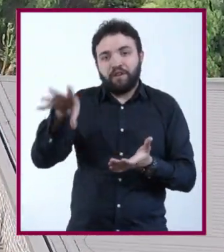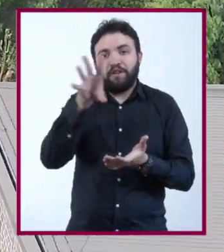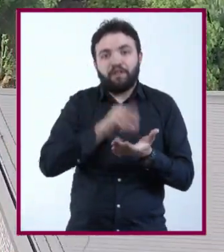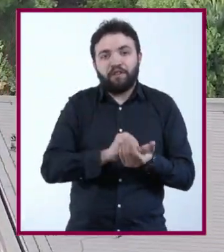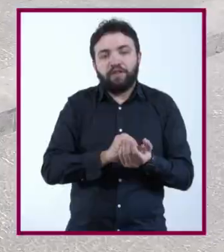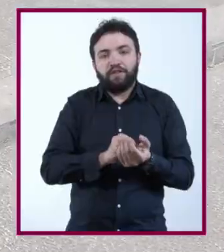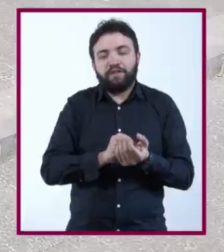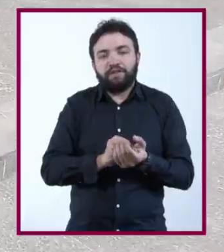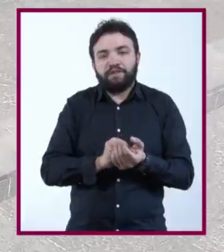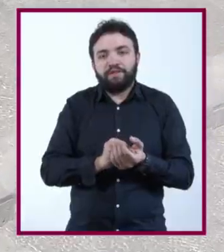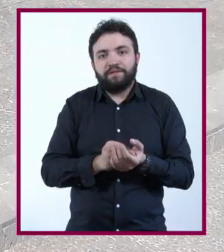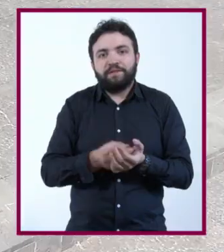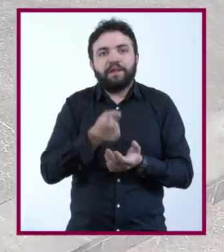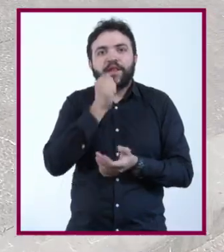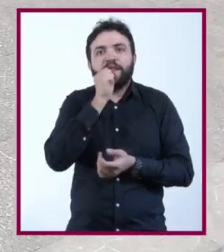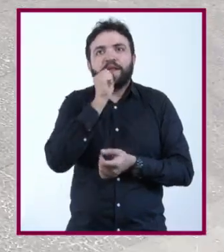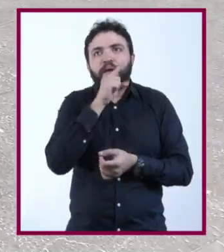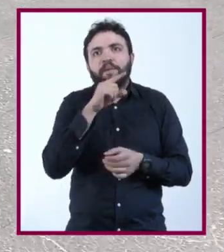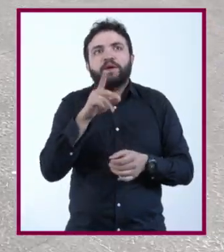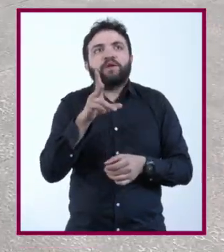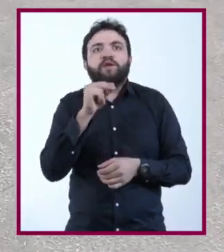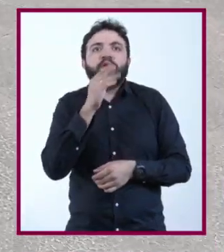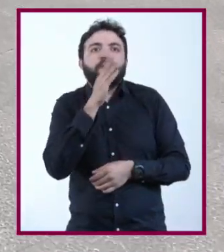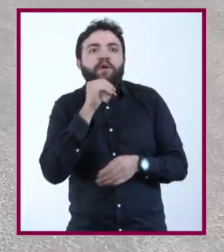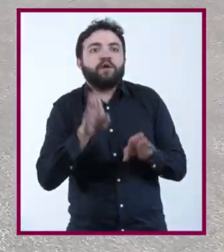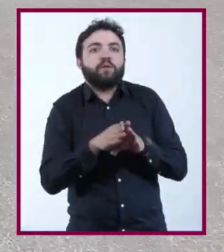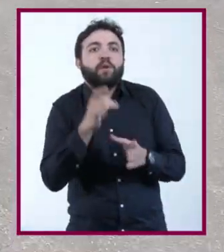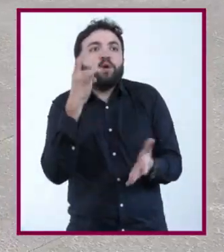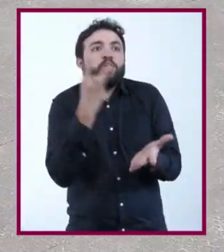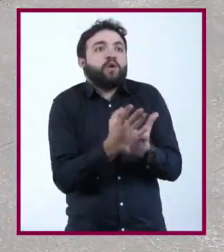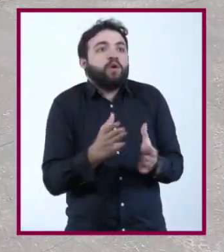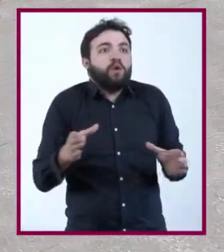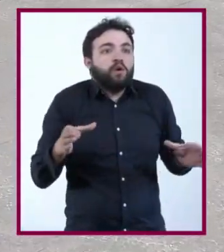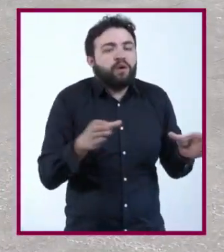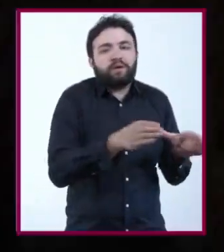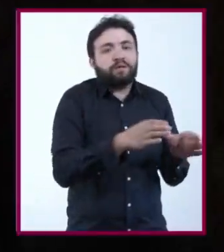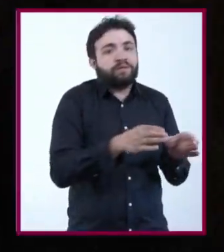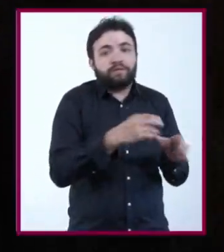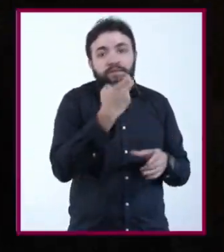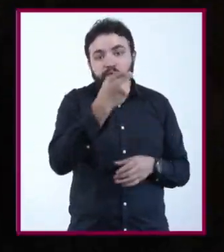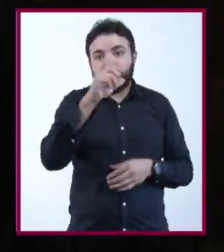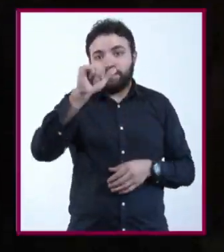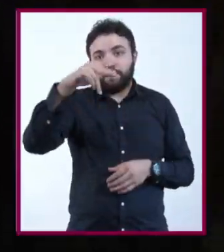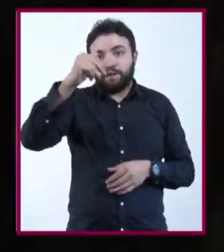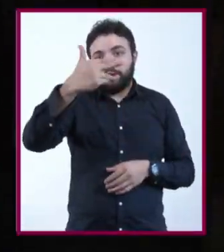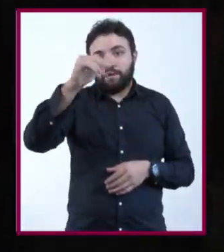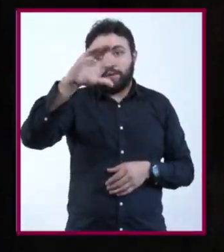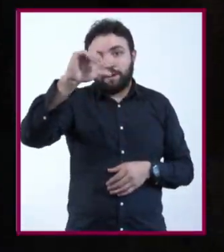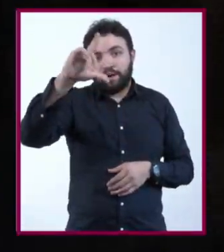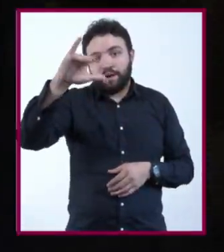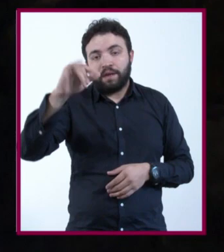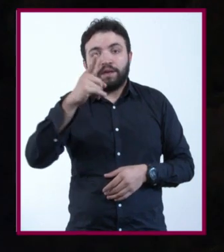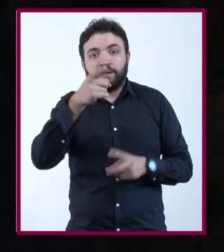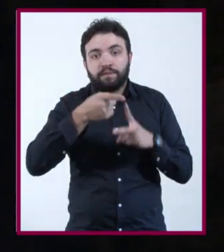todas a la vez y tampoco podemos encasillarlo exactamente en uno. El Anahuacalli es un proyecto que Diego empieza en